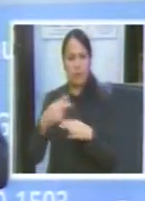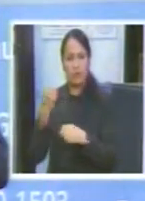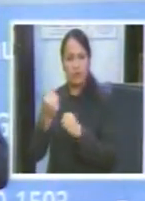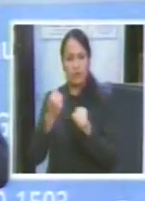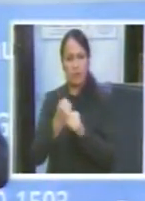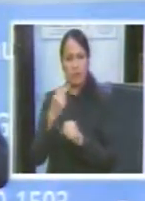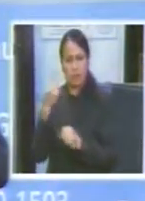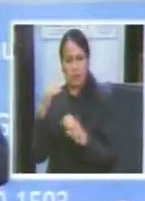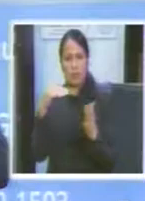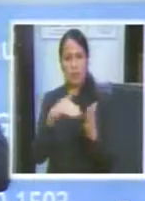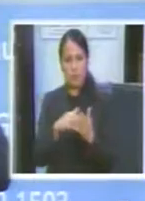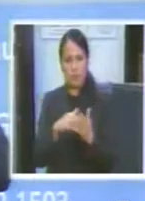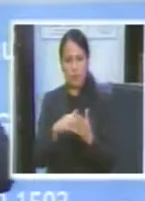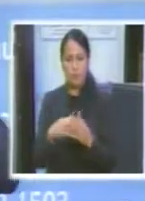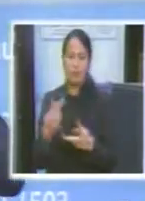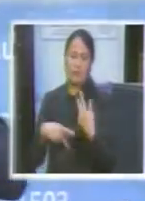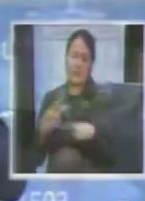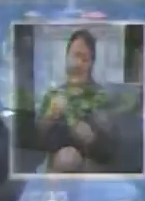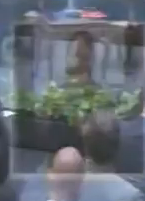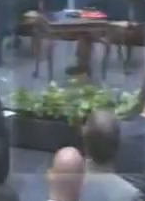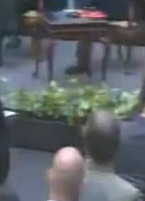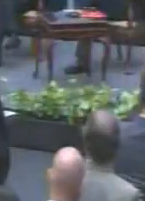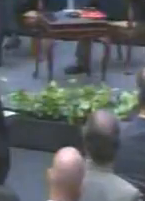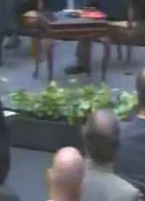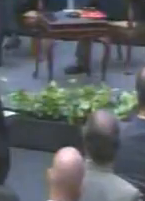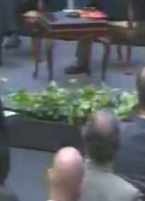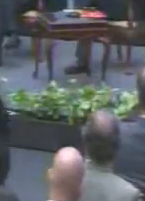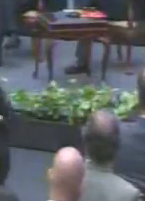2000. Muchas gracias por su presencia. Tiene el uso de la palabra.